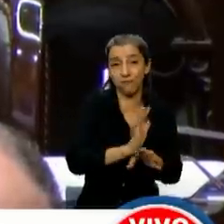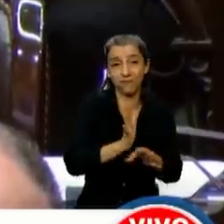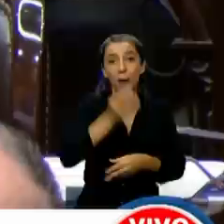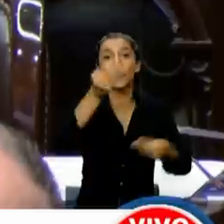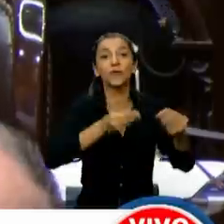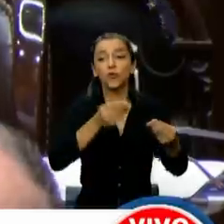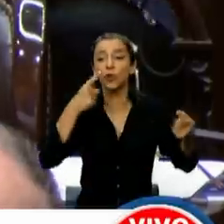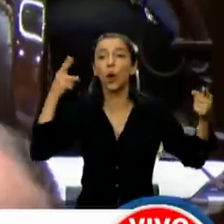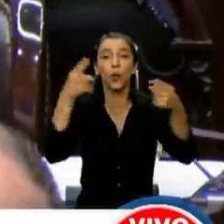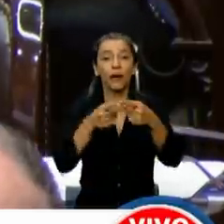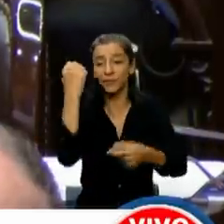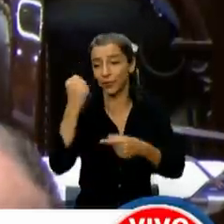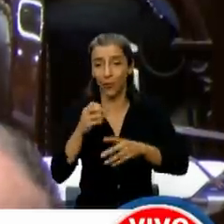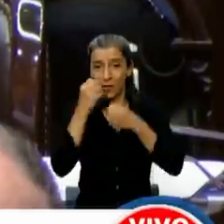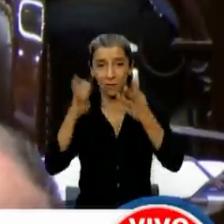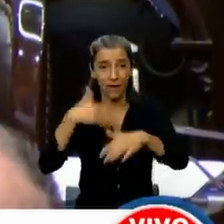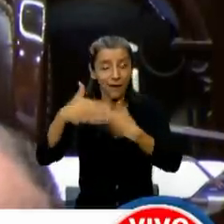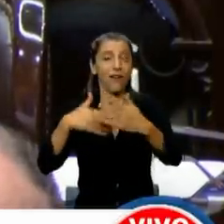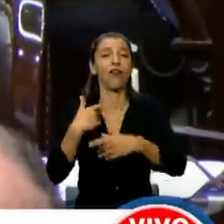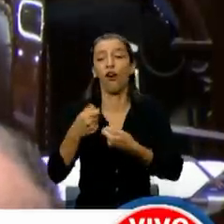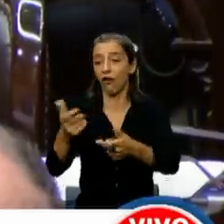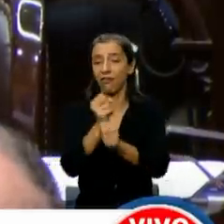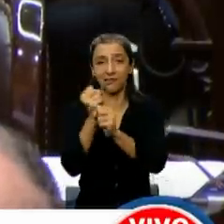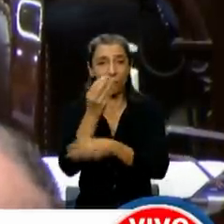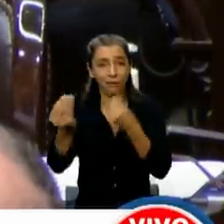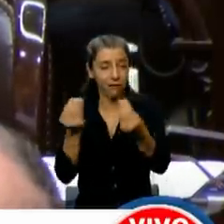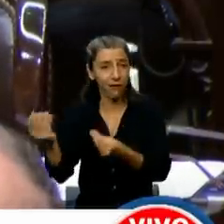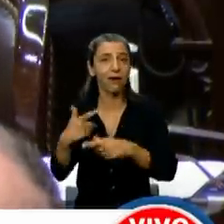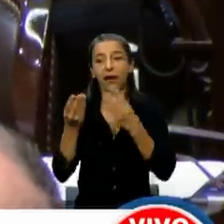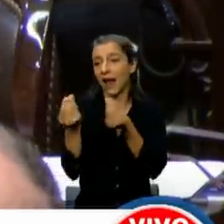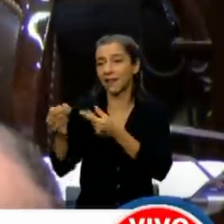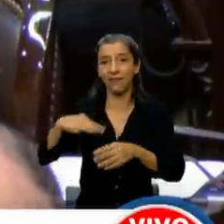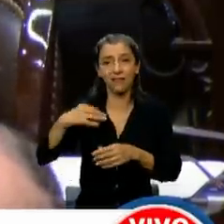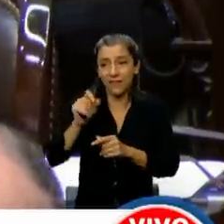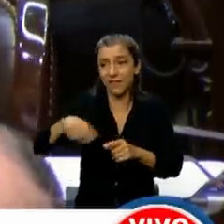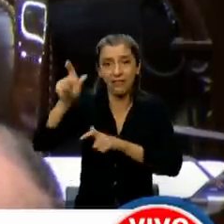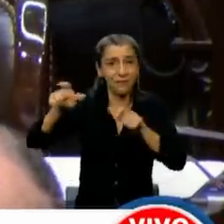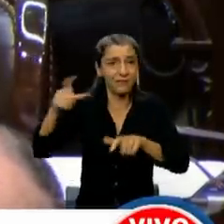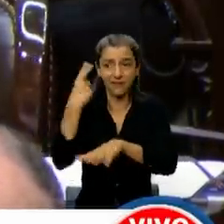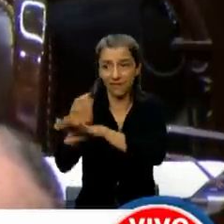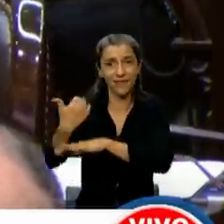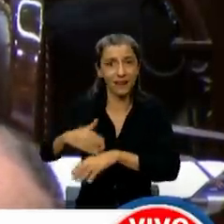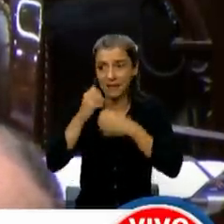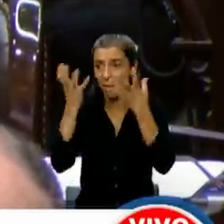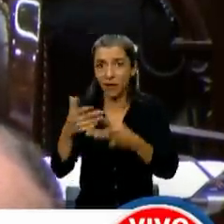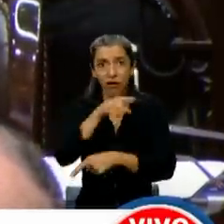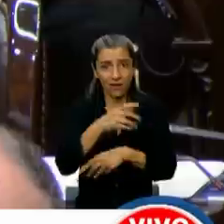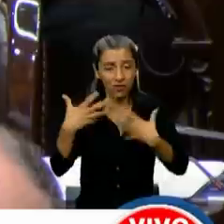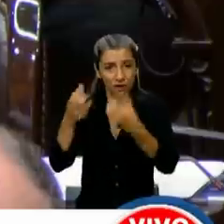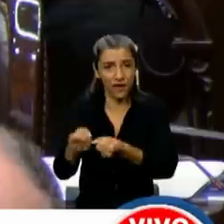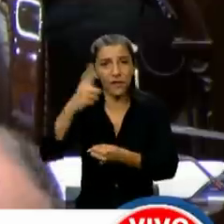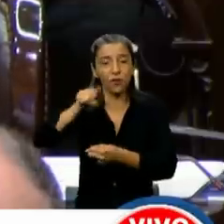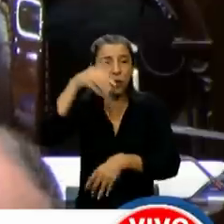este país la generación de empleo y la mejora de la calidad de vida de esos trabajadores que dicen defender y terminan votando